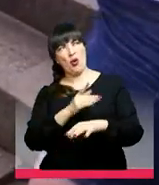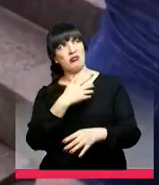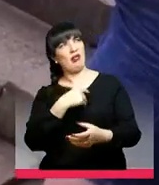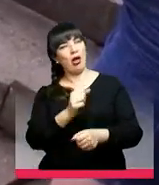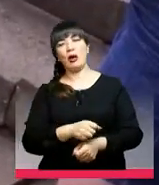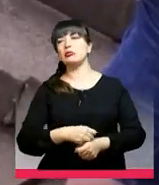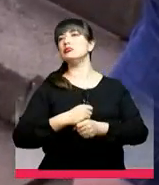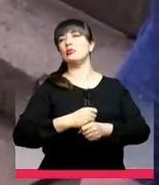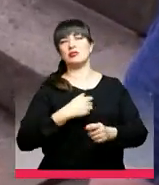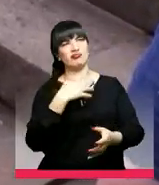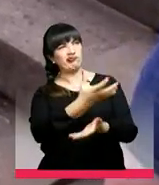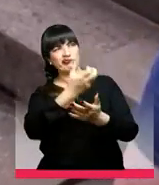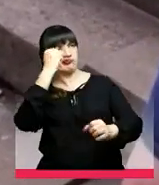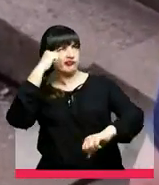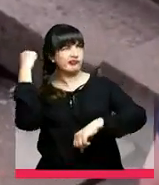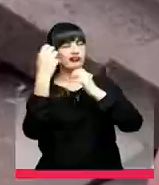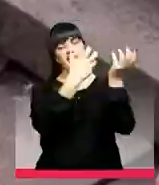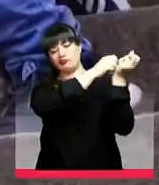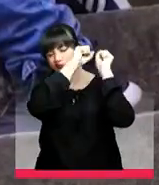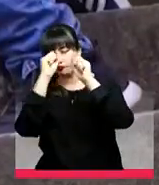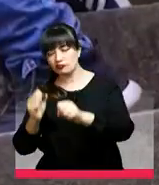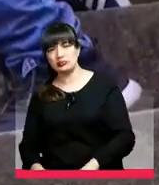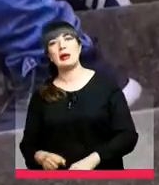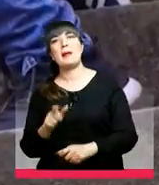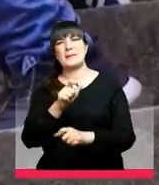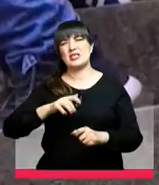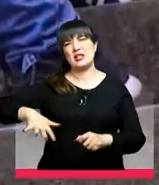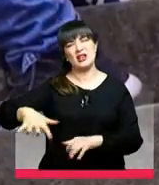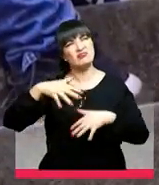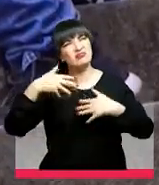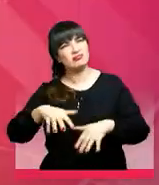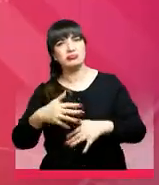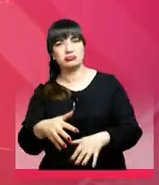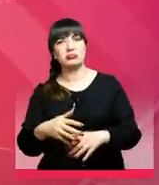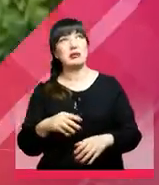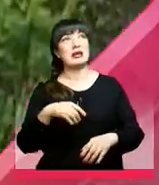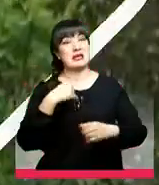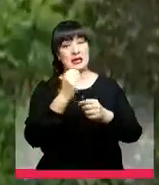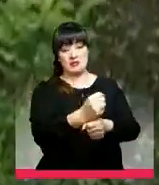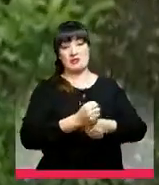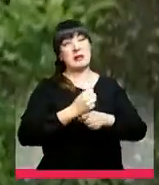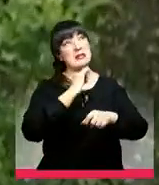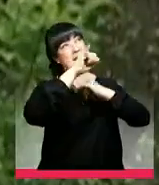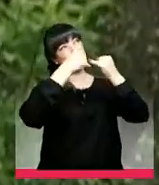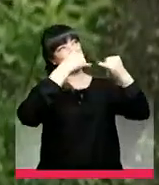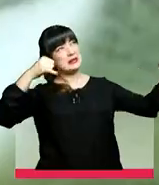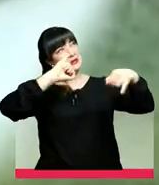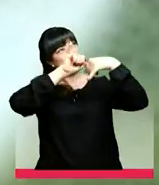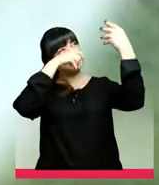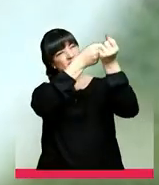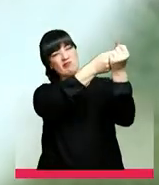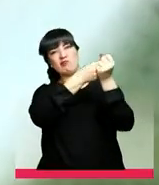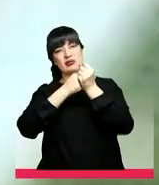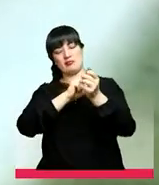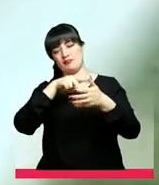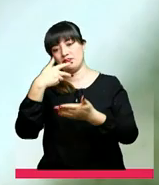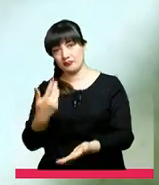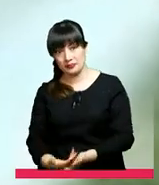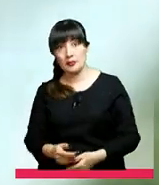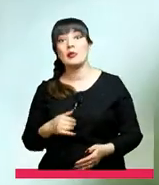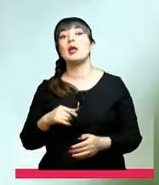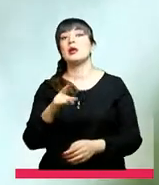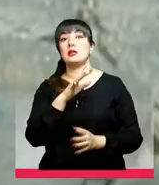que protestaban por los asesinatos que ocurren en esa región ataron la estatua y hablaron de ella. Estados Unidos certificó a Colombia en la lucha contra las